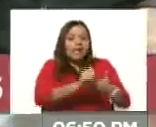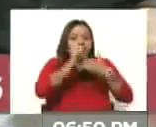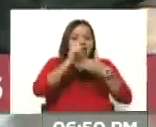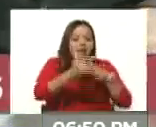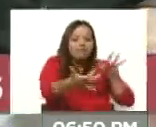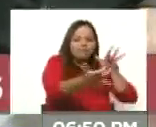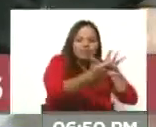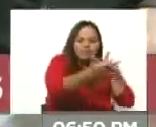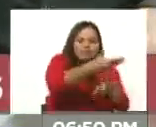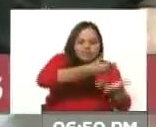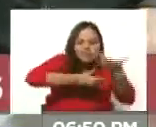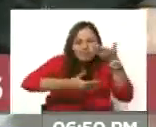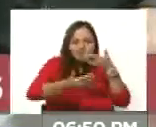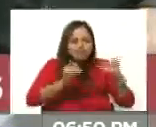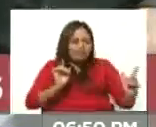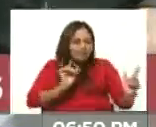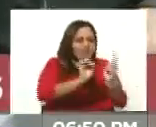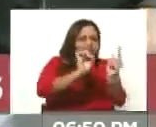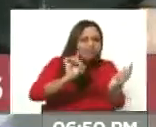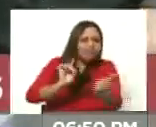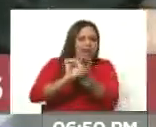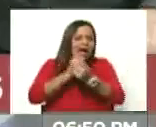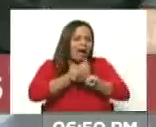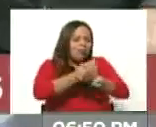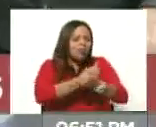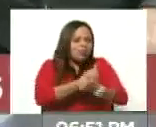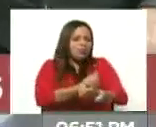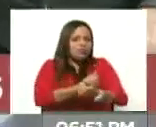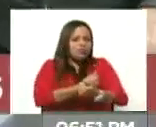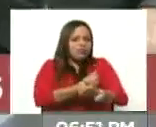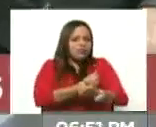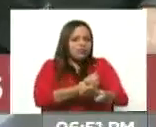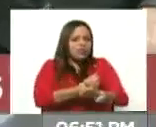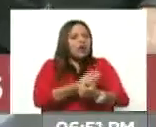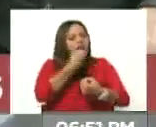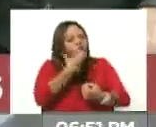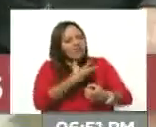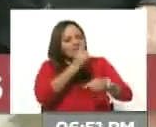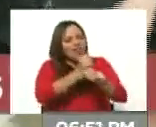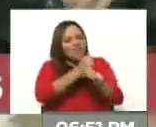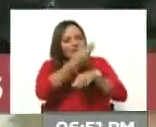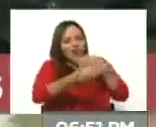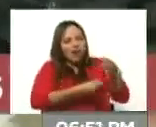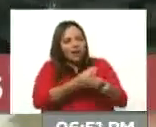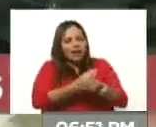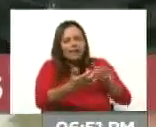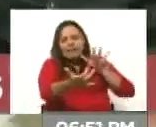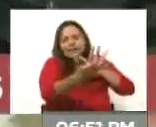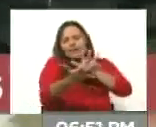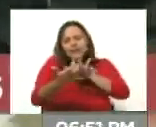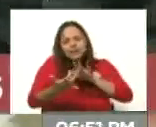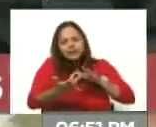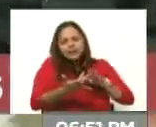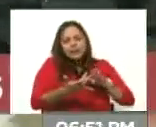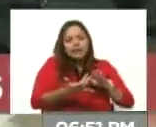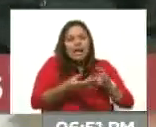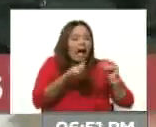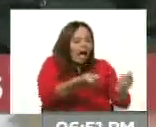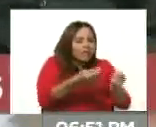a líderes empáticos a líderes amorosos eficientes y amorosos cercanos y activos